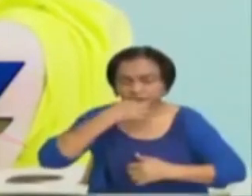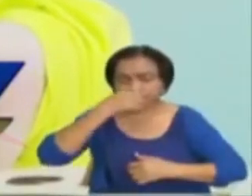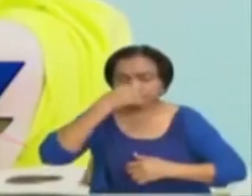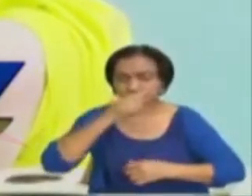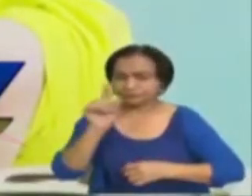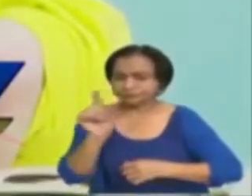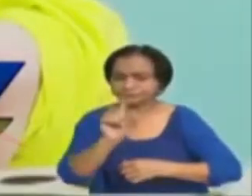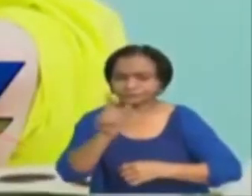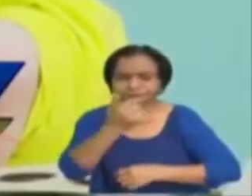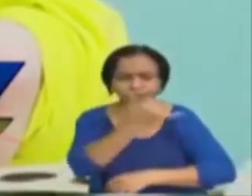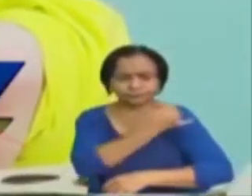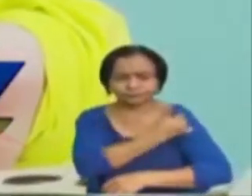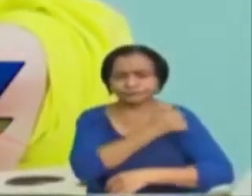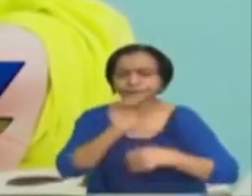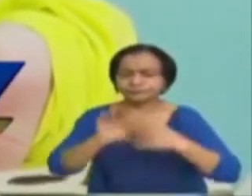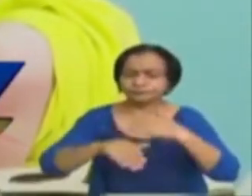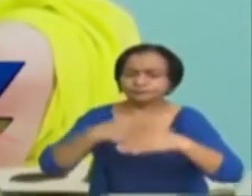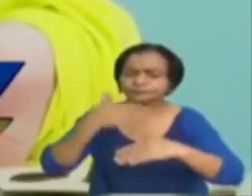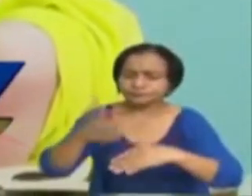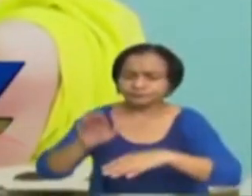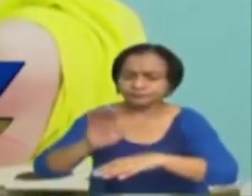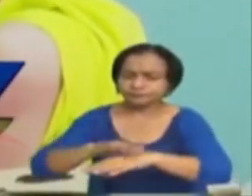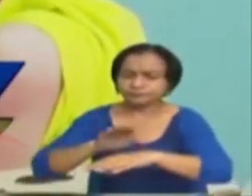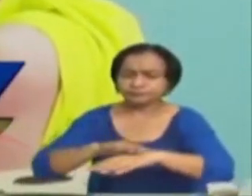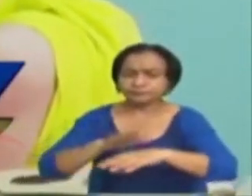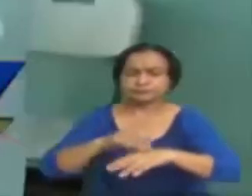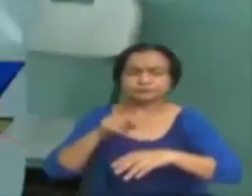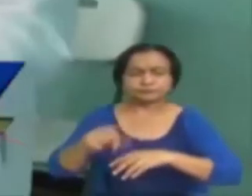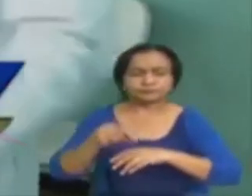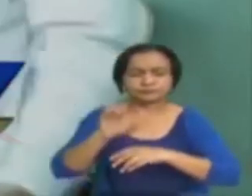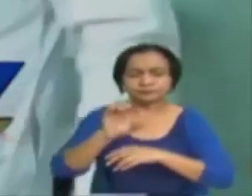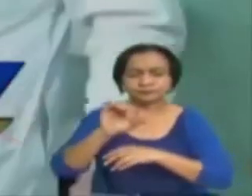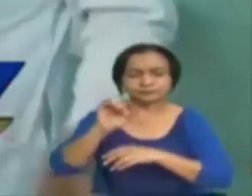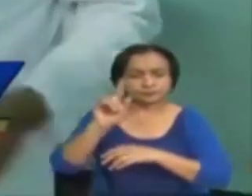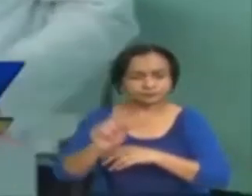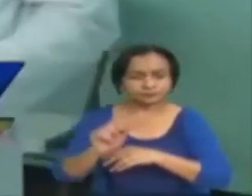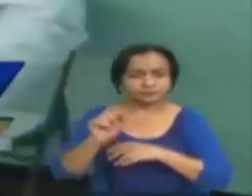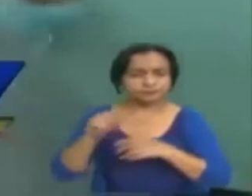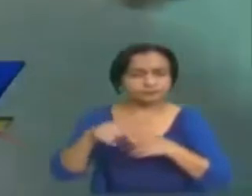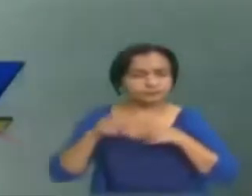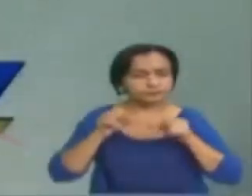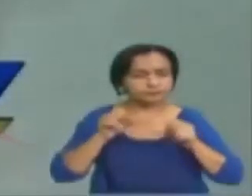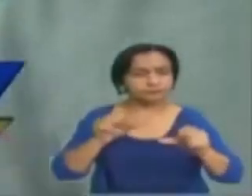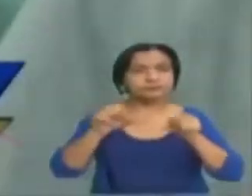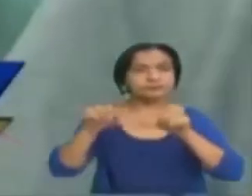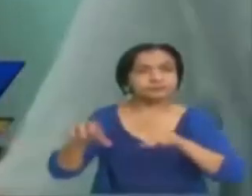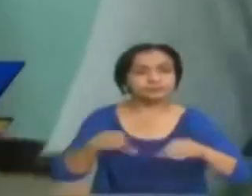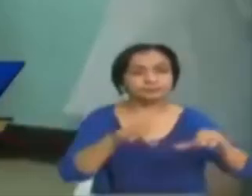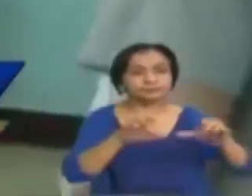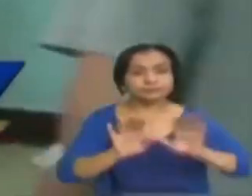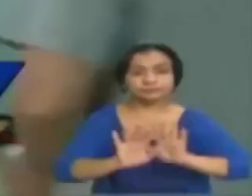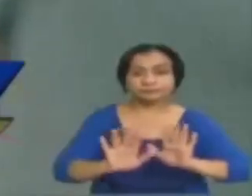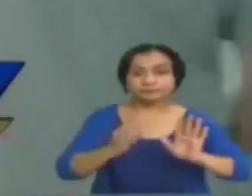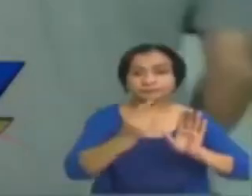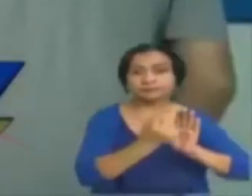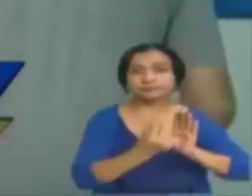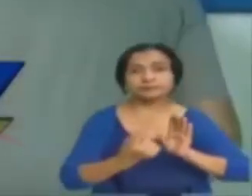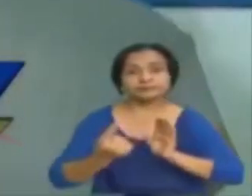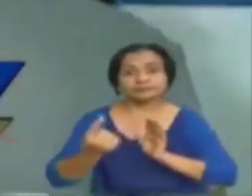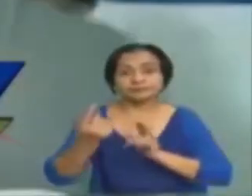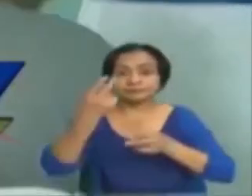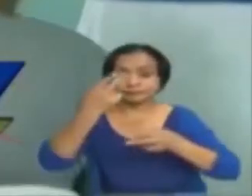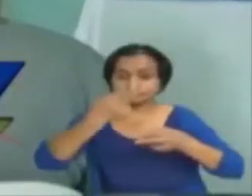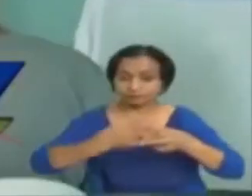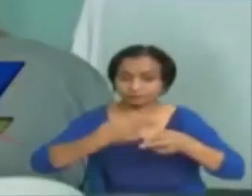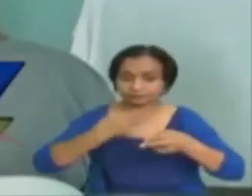héroes y mártires en el municipio de jalapa casa para personas con necesidades especiales a partir de las 7 de la mañana